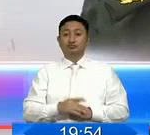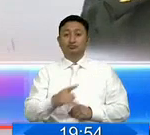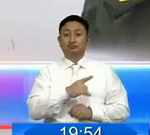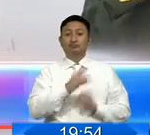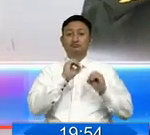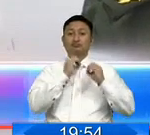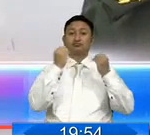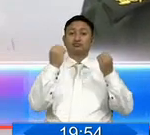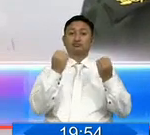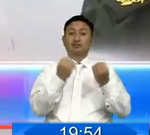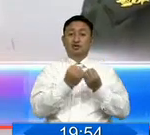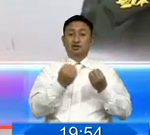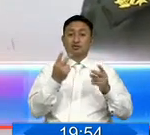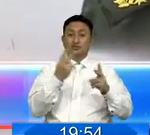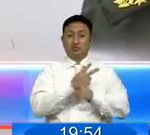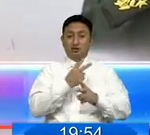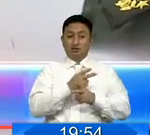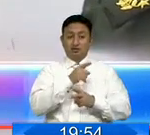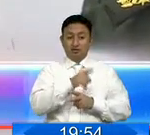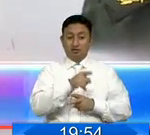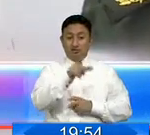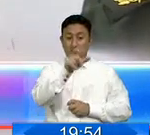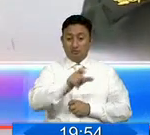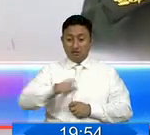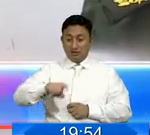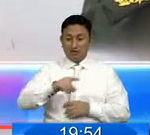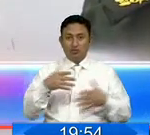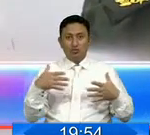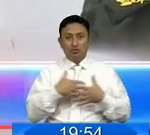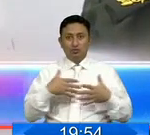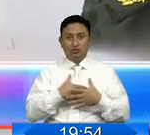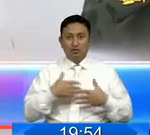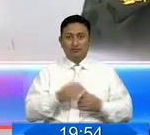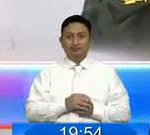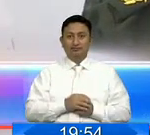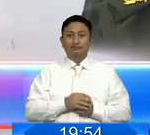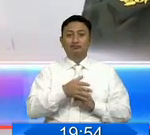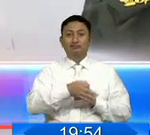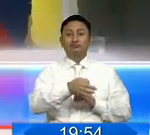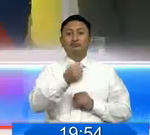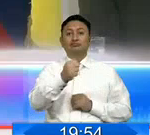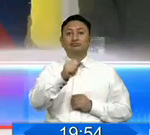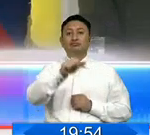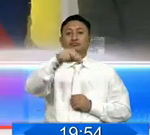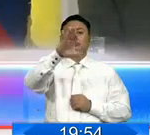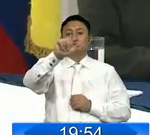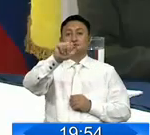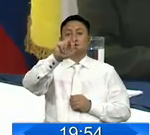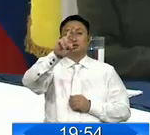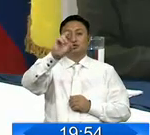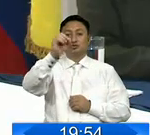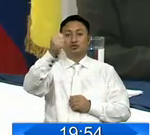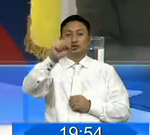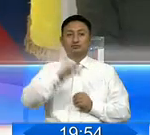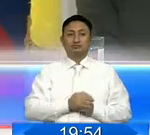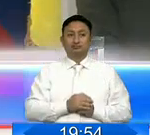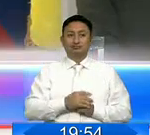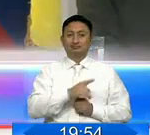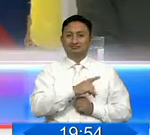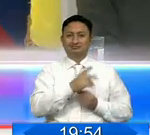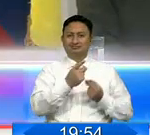una organización delictiva que tenía en zozobra en la provincia del Oro, en el cantón Santa Rosa. En esta ocasión cayeron más rápido